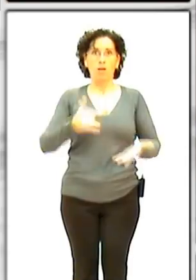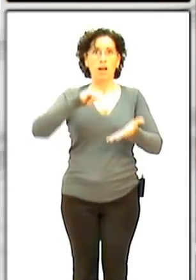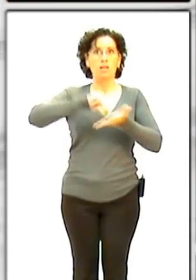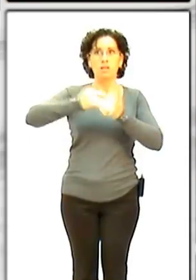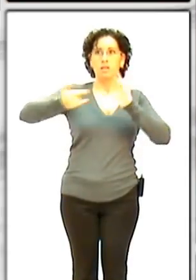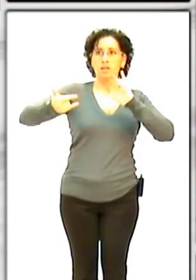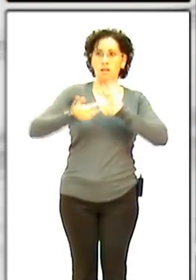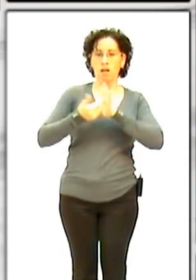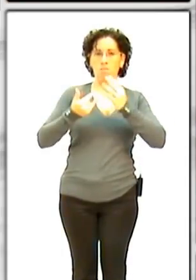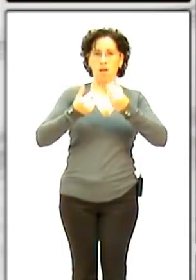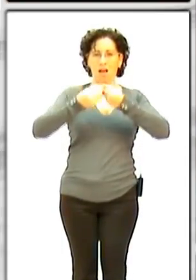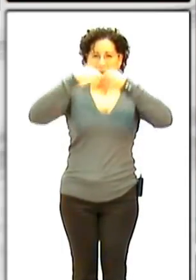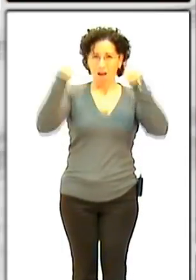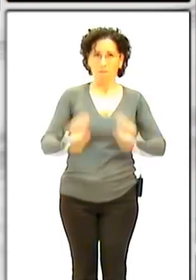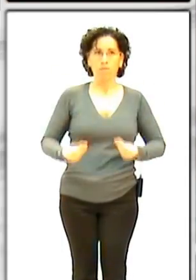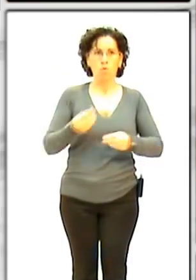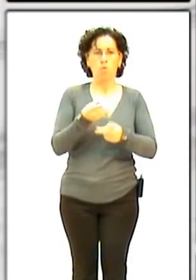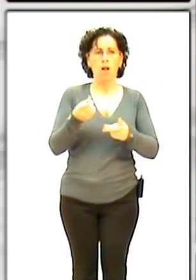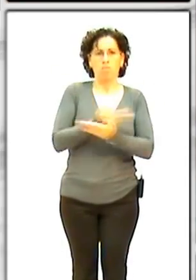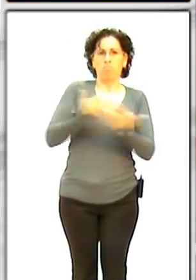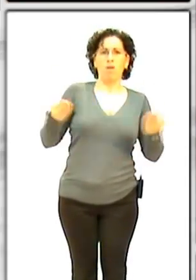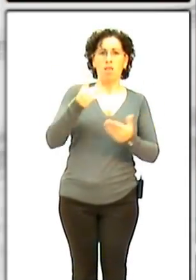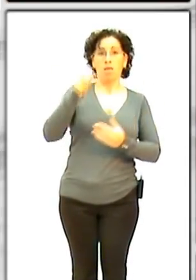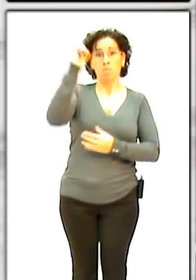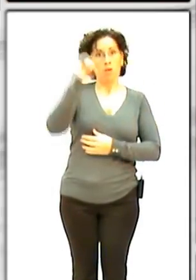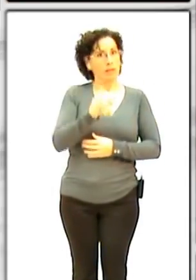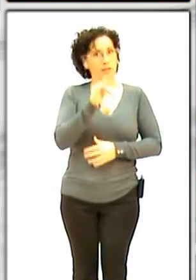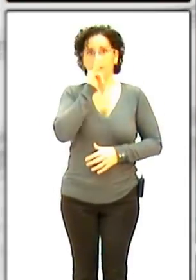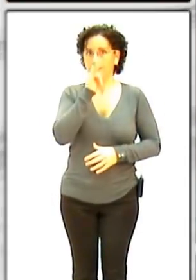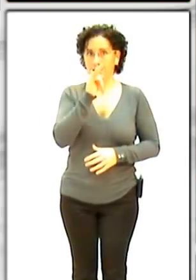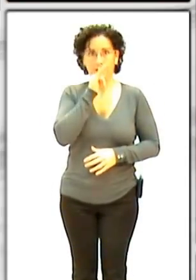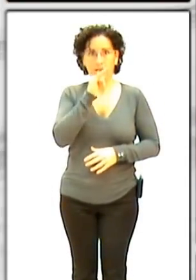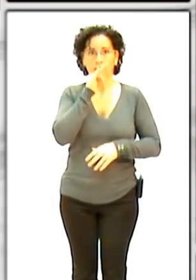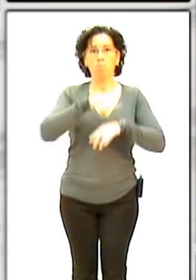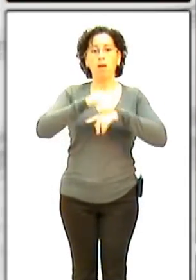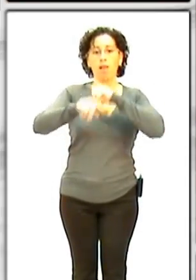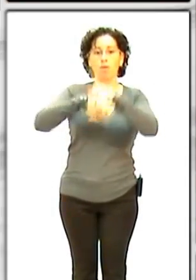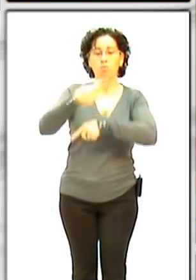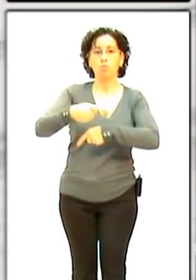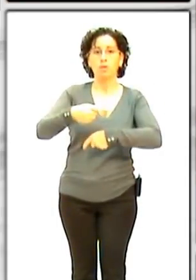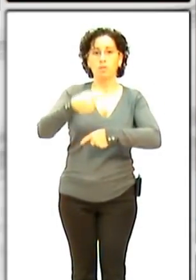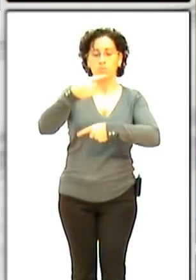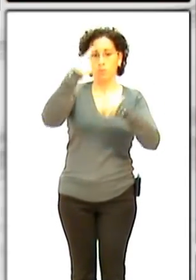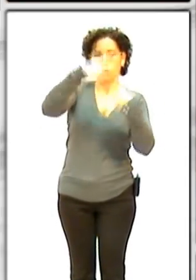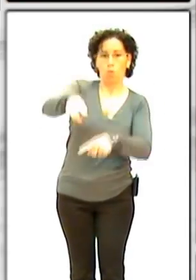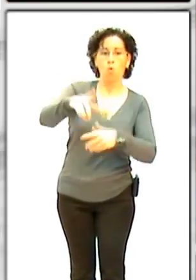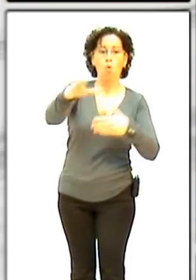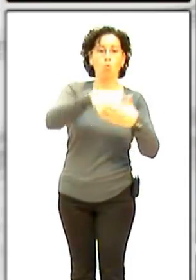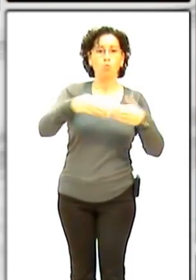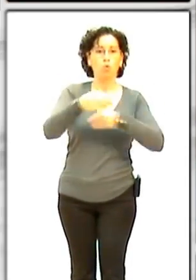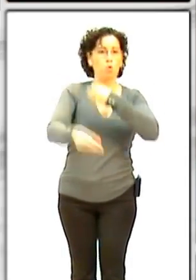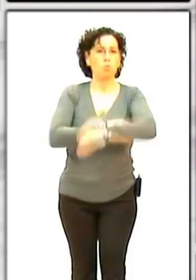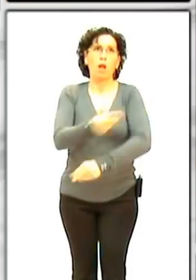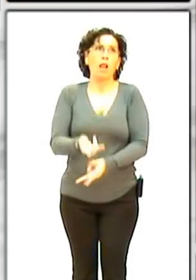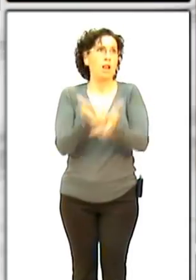sistemas absolutamente fiables que podamos transmitir a los usuarios que pueden